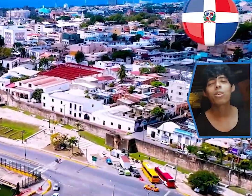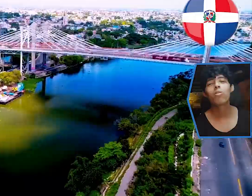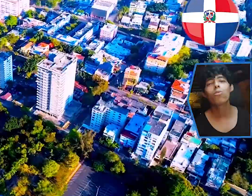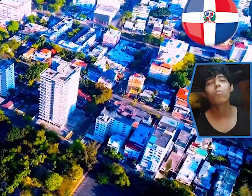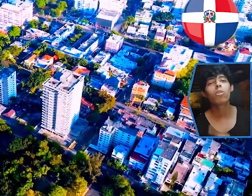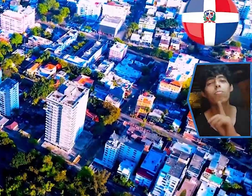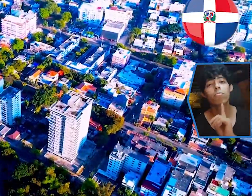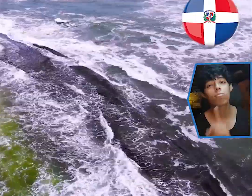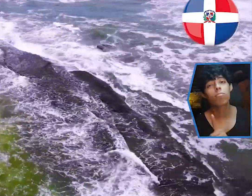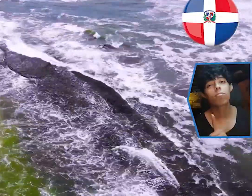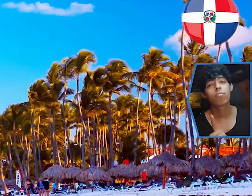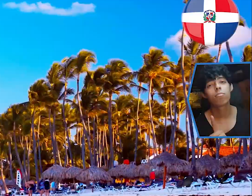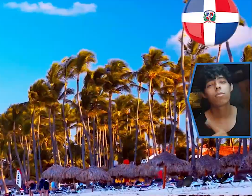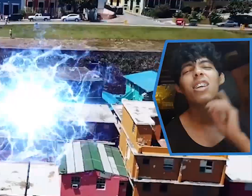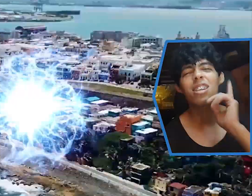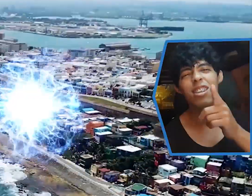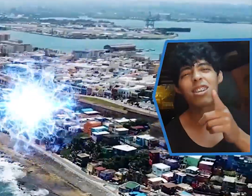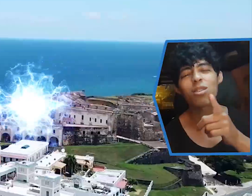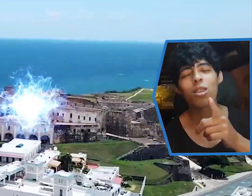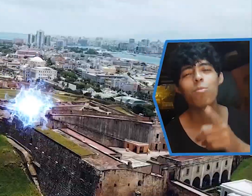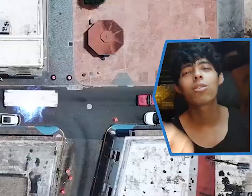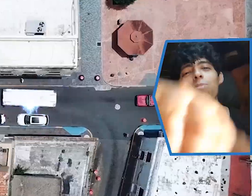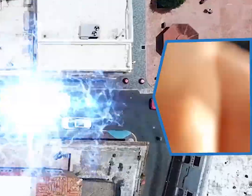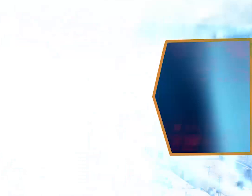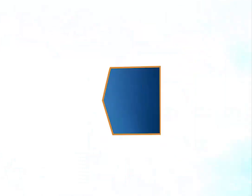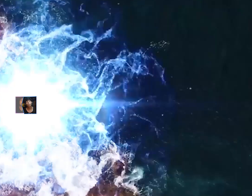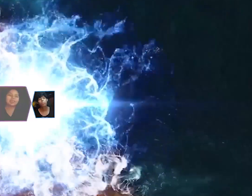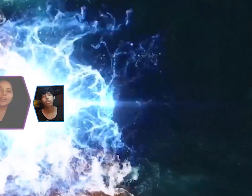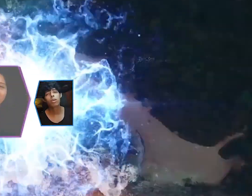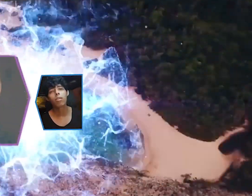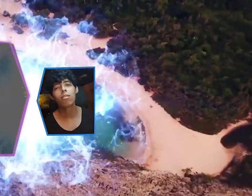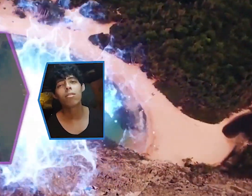Y así reaccionamos